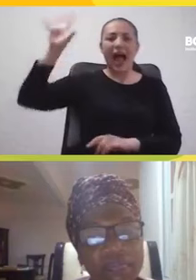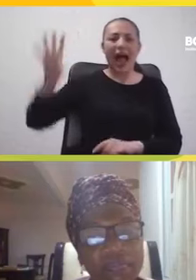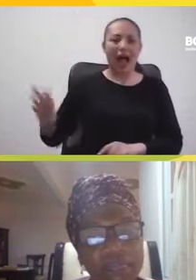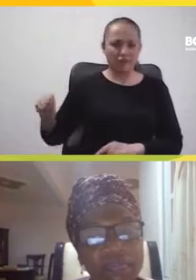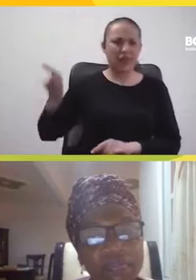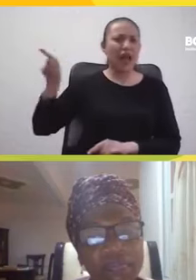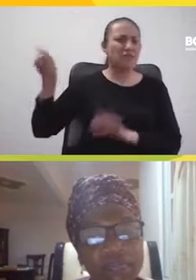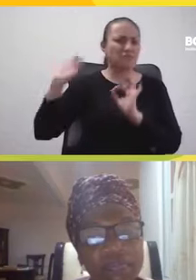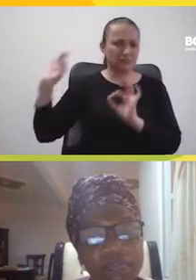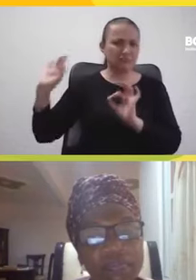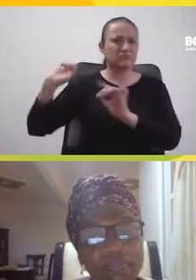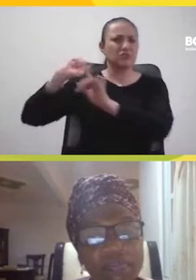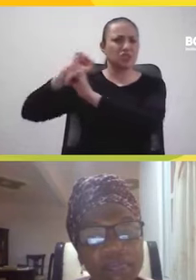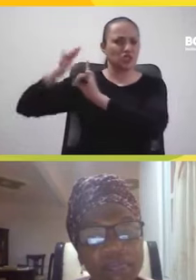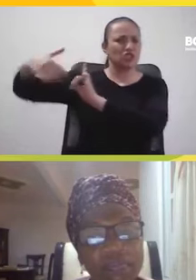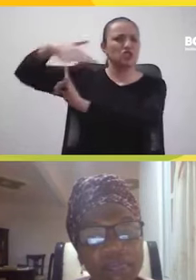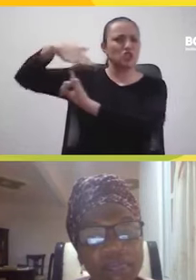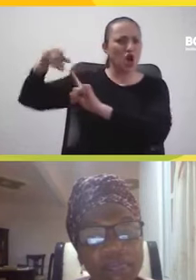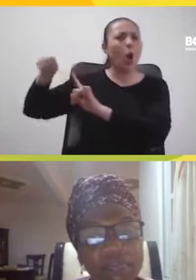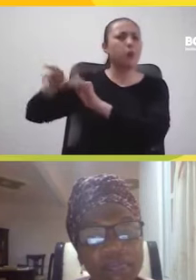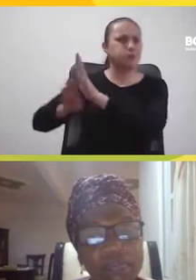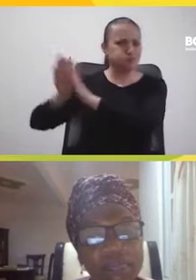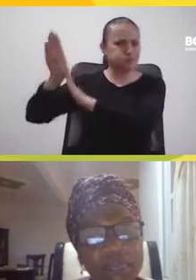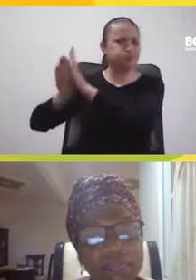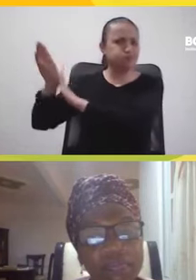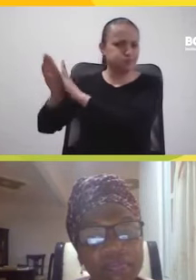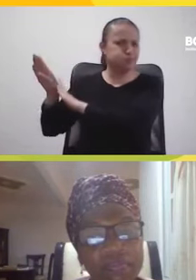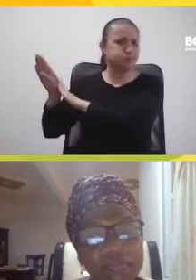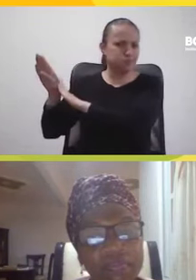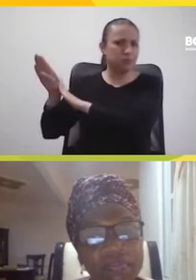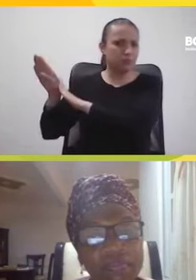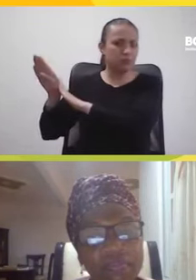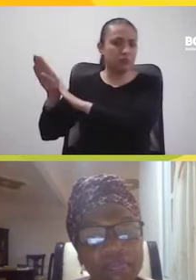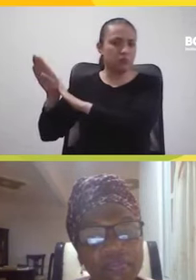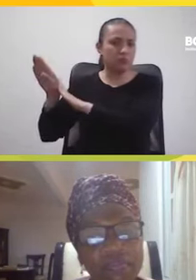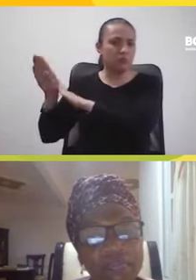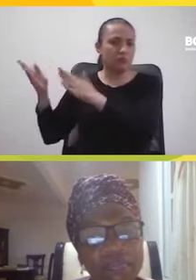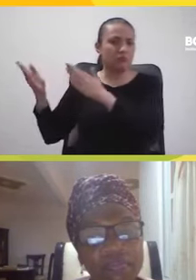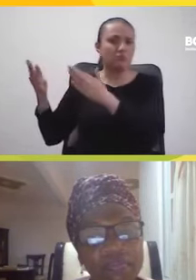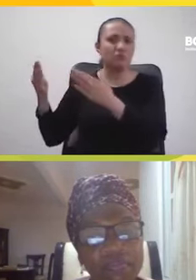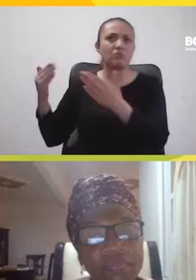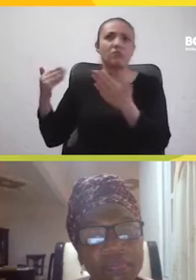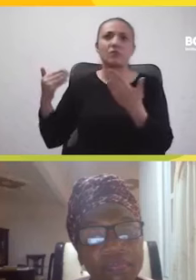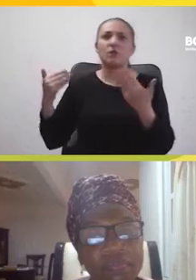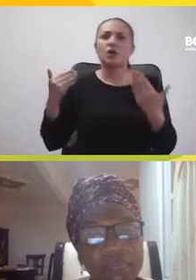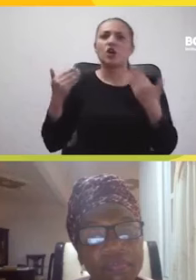muy desarrolladas, con contratos sociales realmente